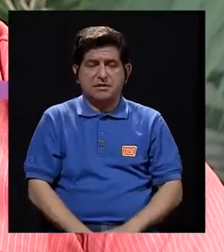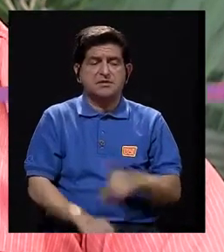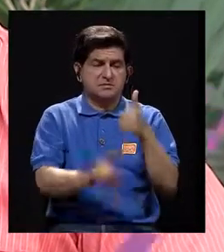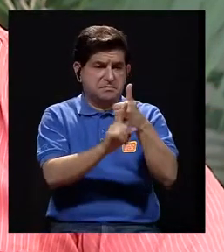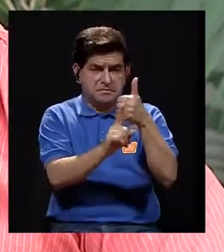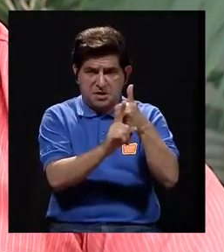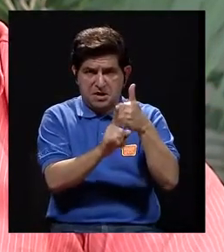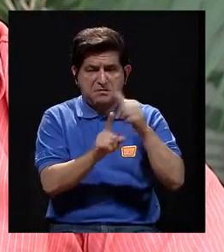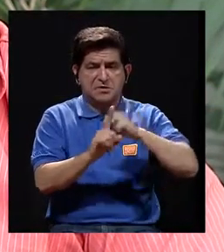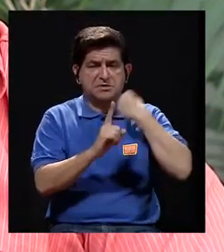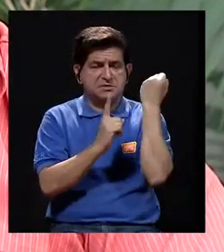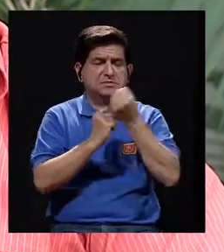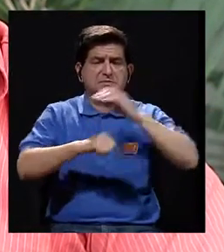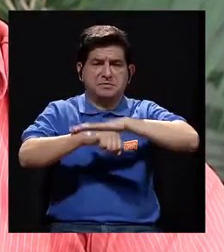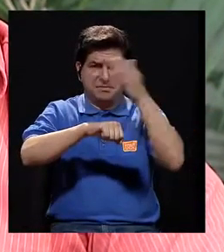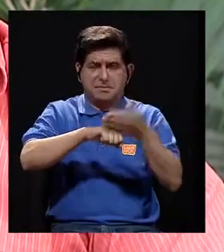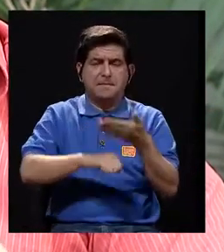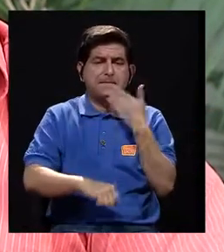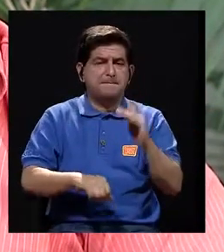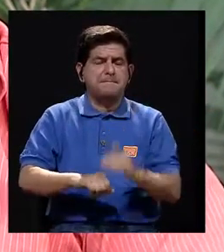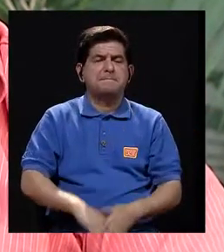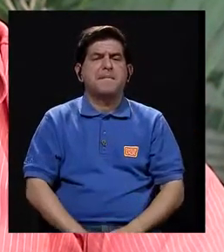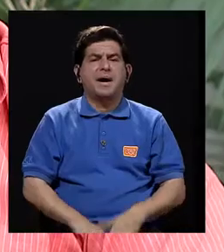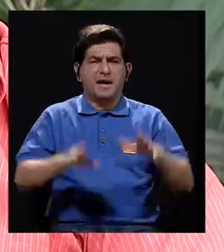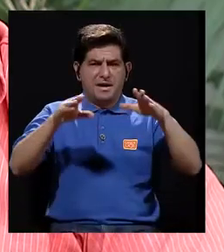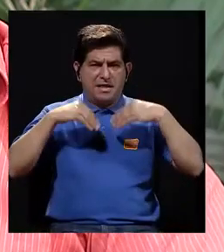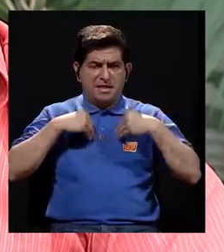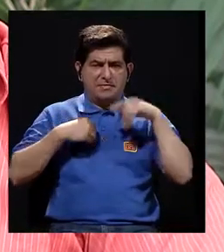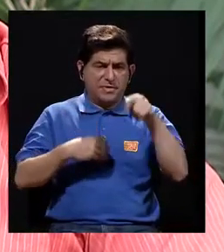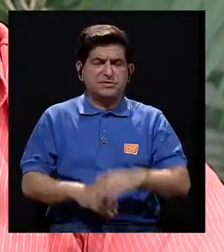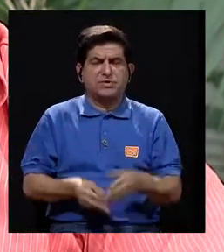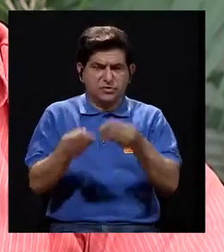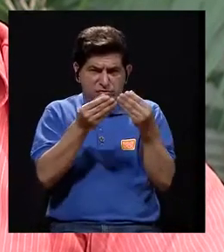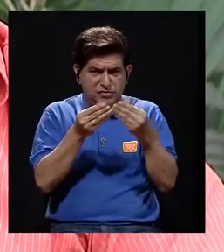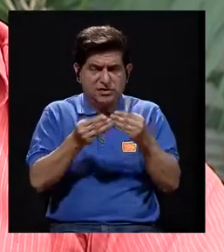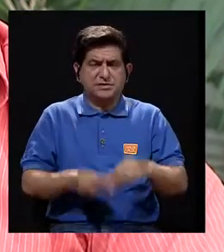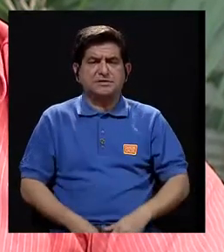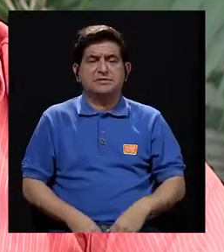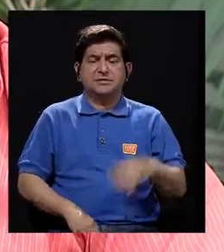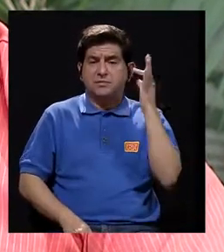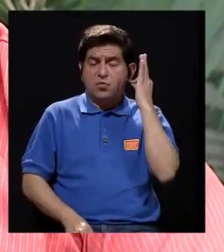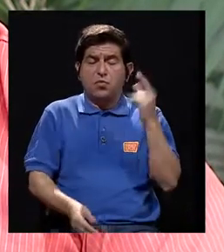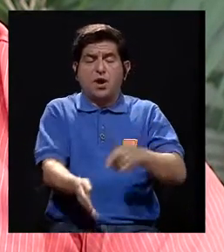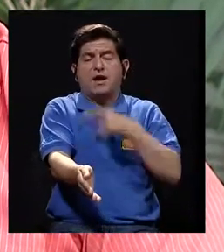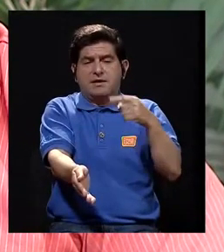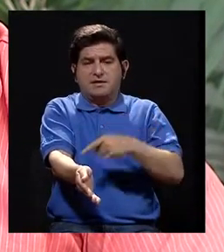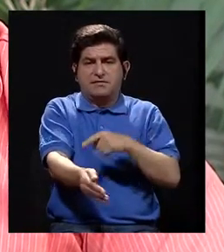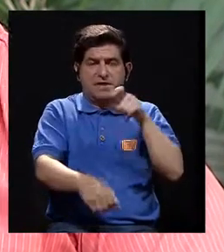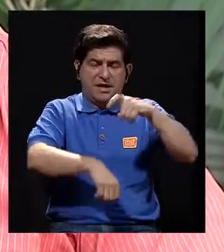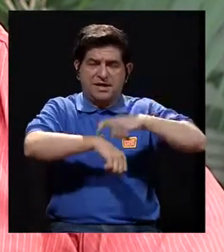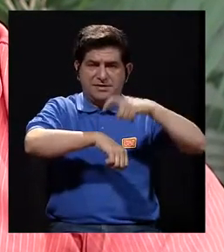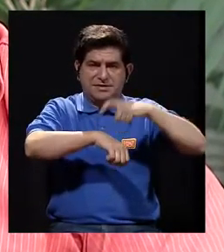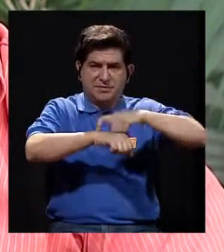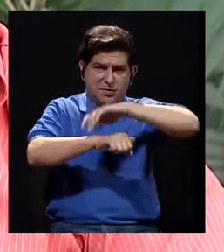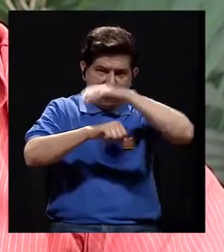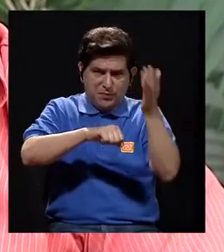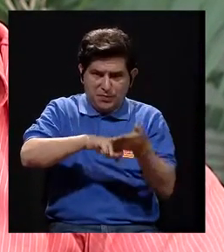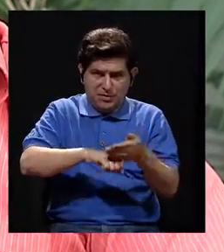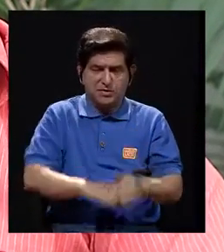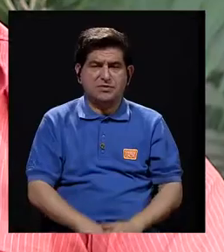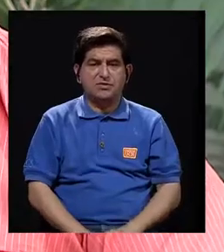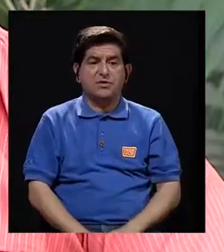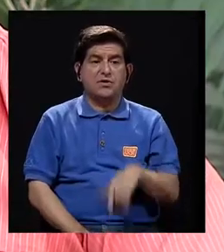diabetes propia del embarazo. Una mala adaptación de esos carbohidratos en el cuerpo produce que la mujer se nos vuelva diabética durante esa parte del